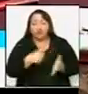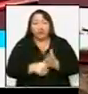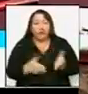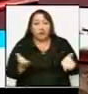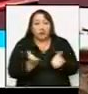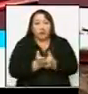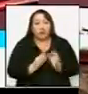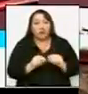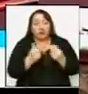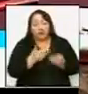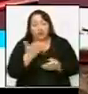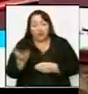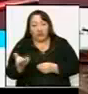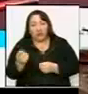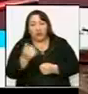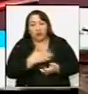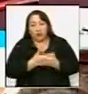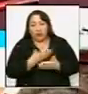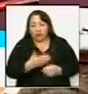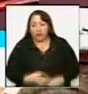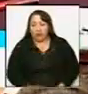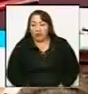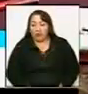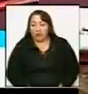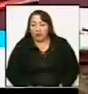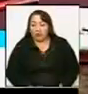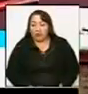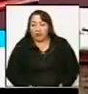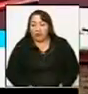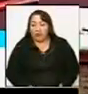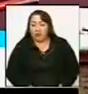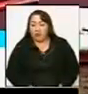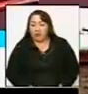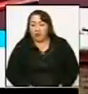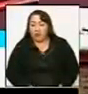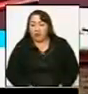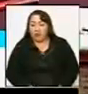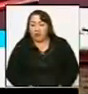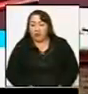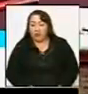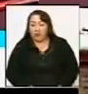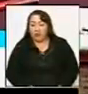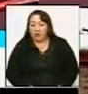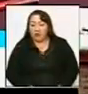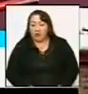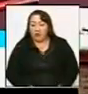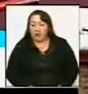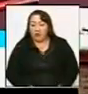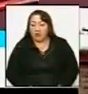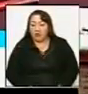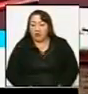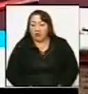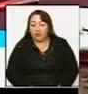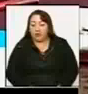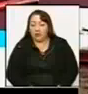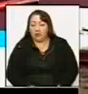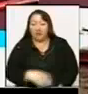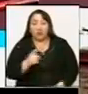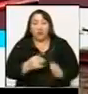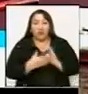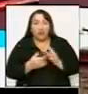un documento, ya sea al partido o como la propuesta señala, que incluso el solo presentar ya se tiene como